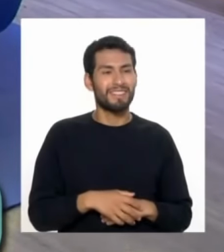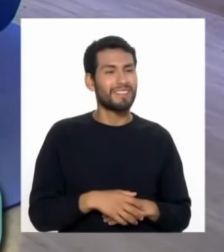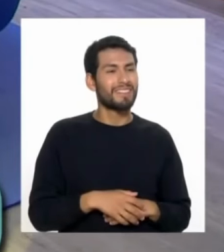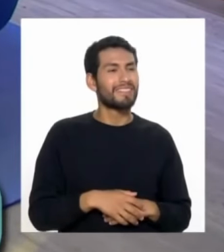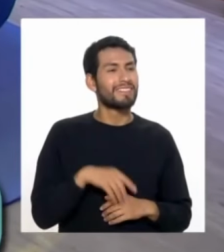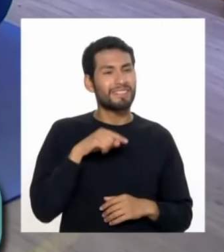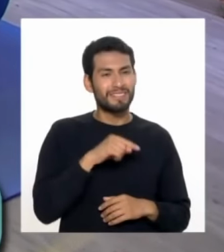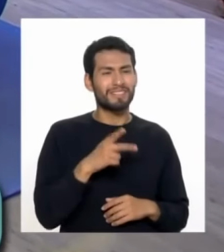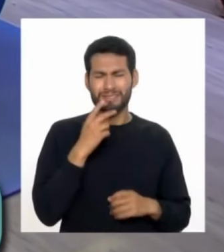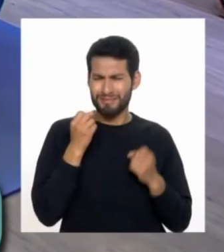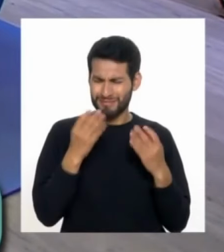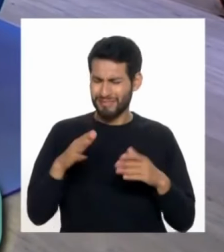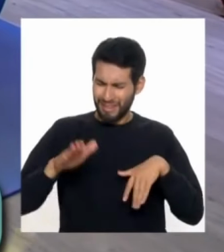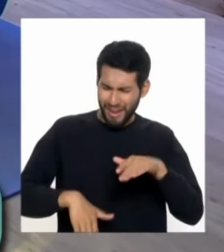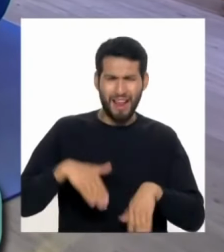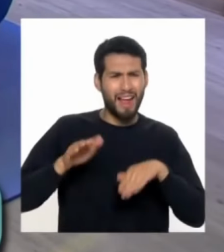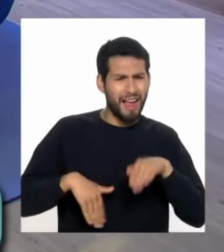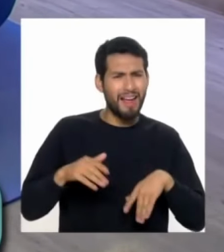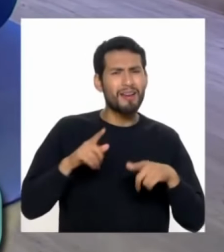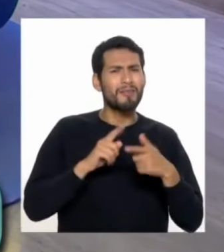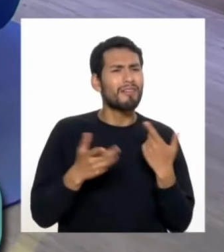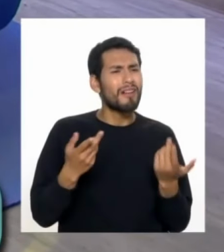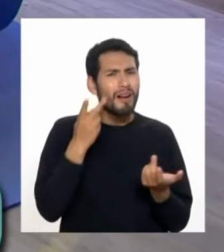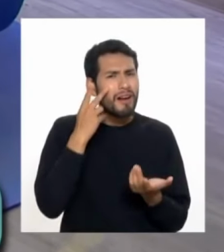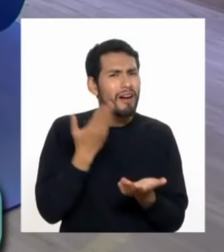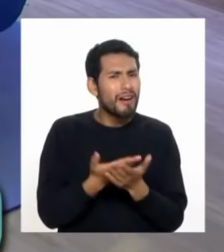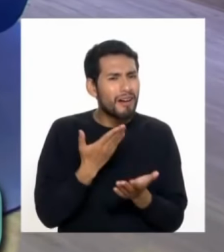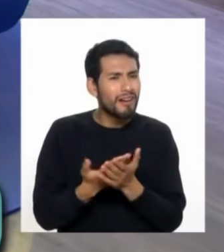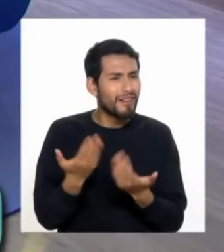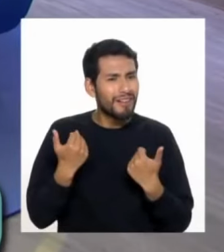es mucho cajón, pero nada de tracatraca.